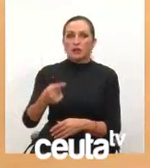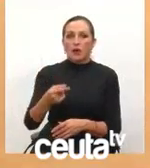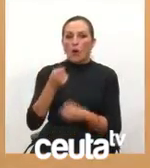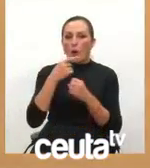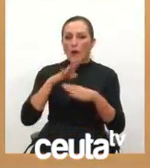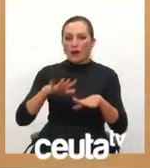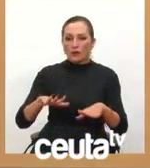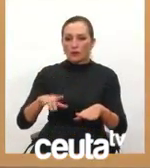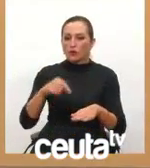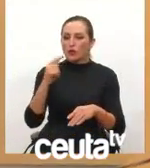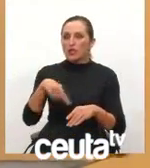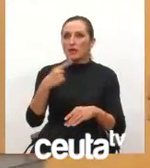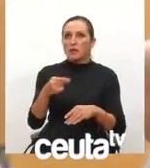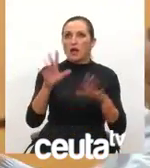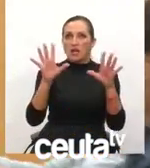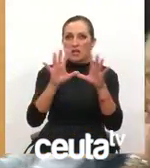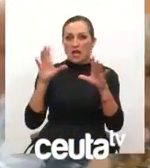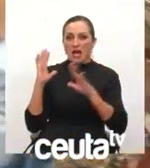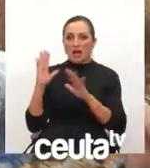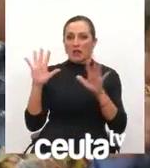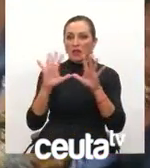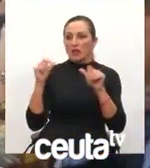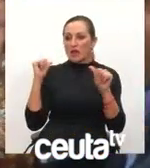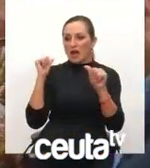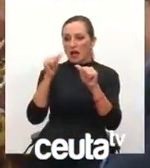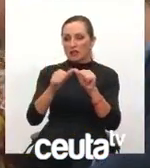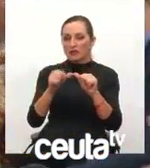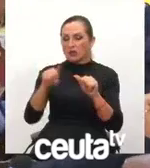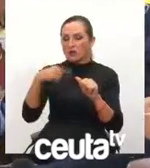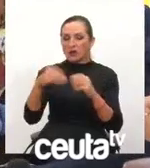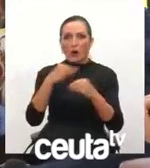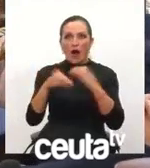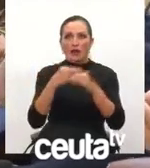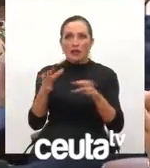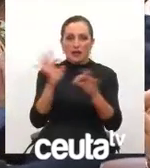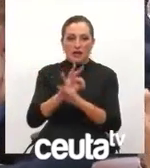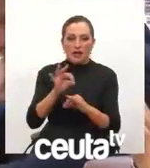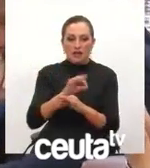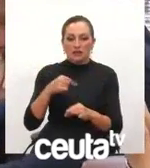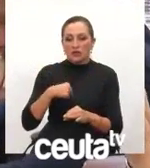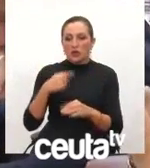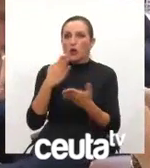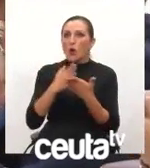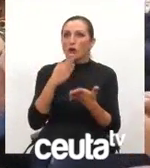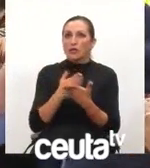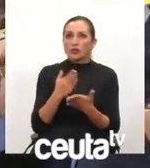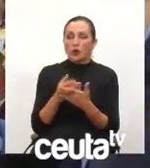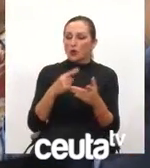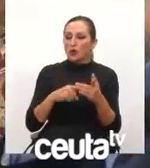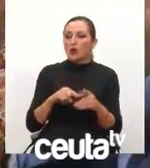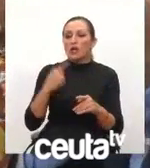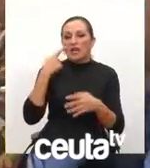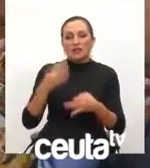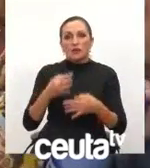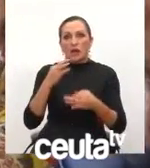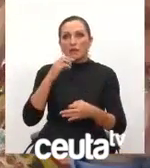usted qué es lo que es. Pues yo lo que haría es que antes de anunciarlo, pues haría un estudio y asegurarme de que no iba a haber ningún problema a la hora de